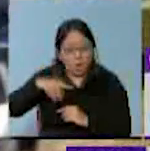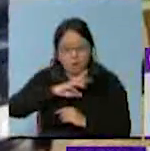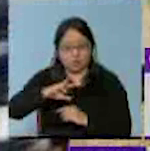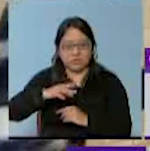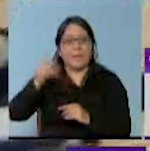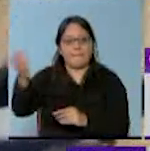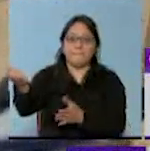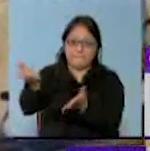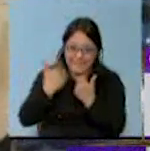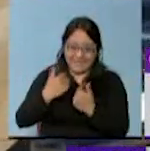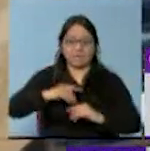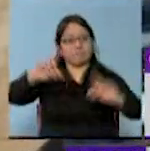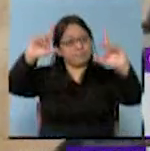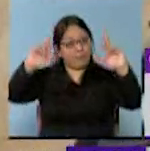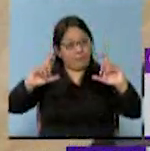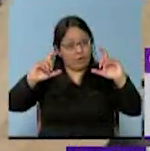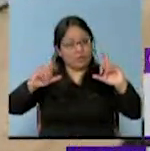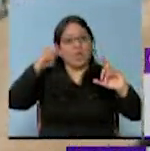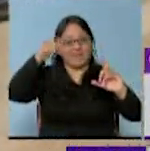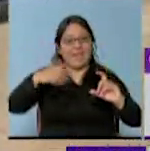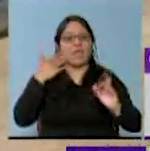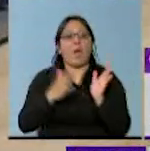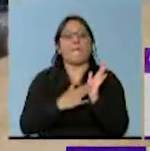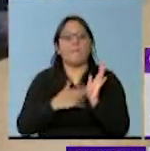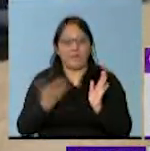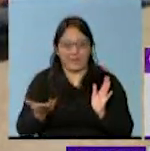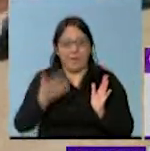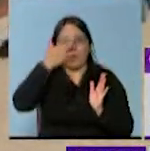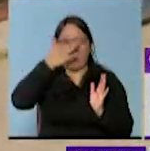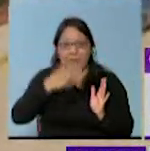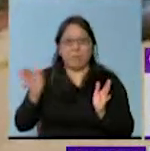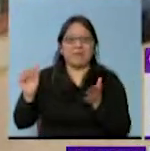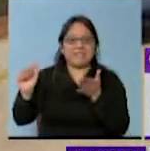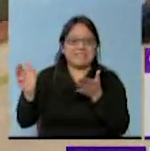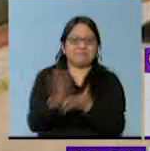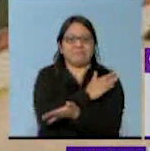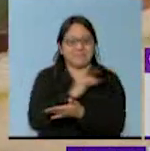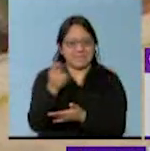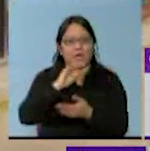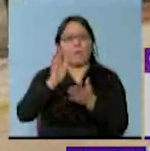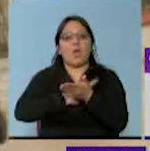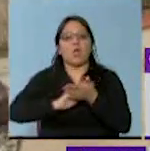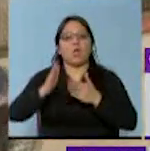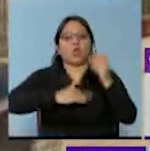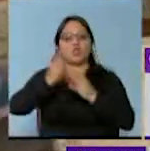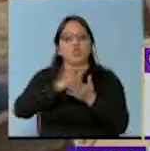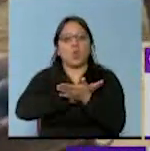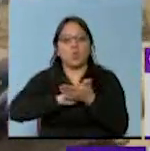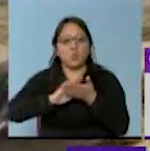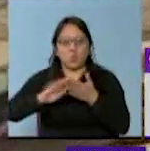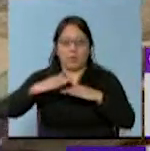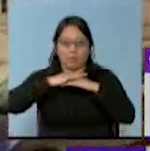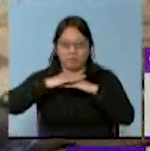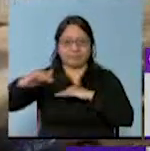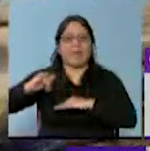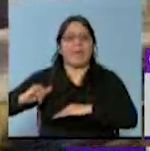porque todo esto lo que está a mi espalda pronto va a desaparecer porque se viene un nuevo edificio para este aeropuerto perfecto a carlos muchísimas